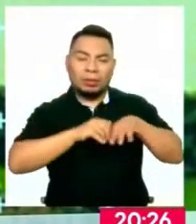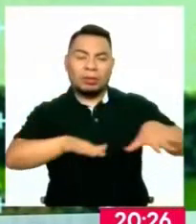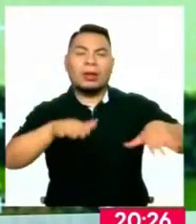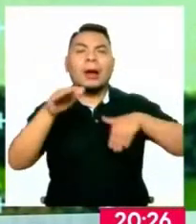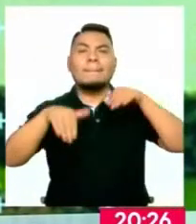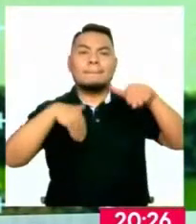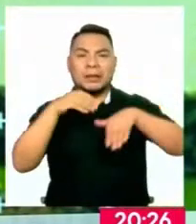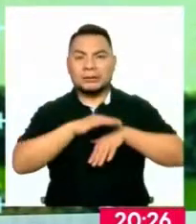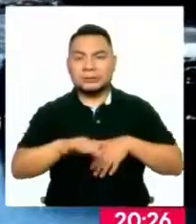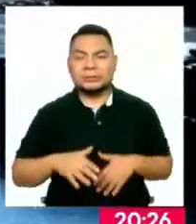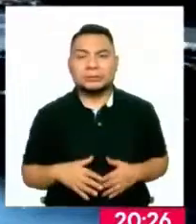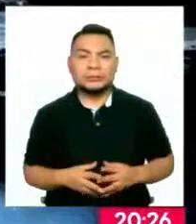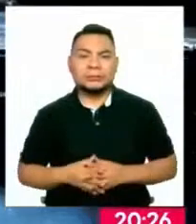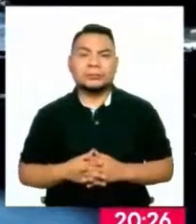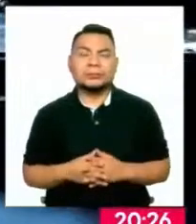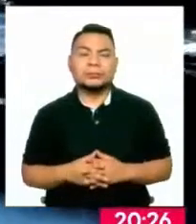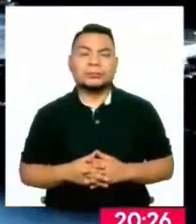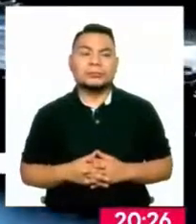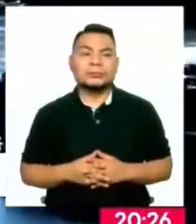de la costa peruana.